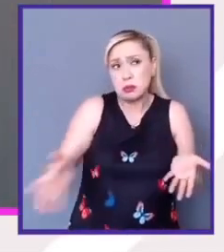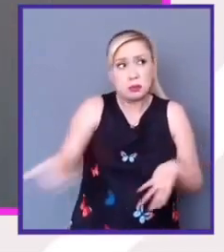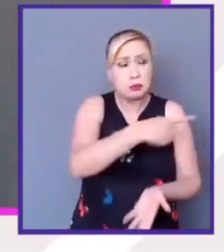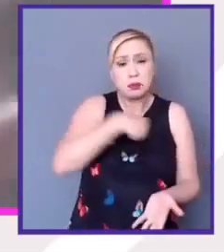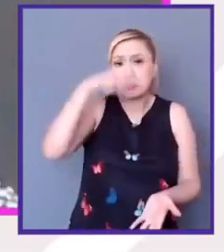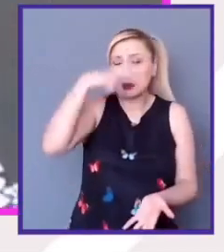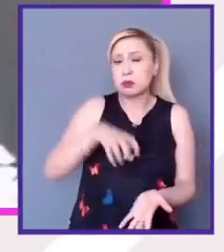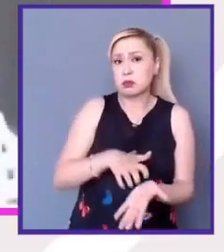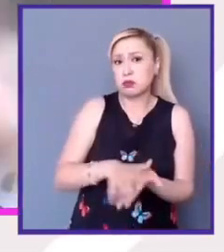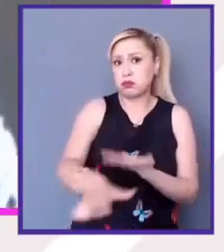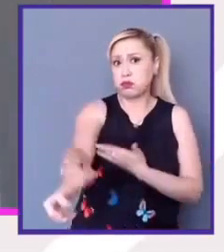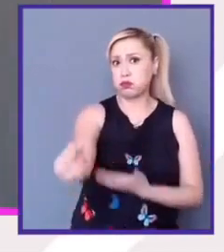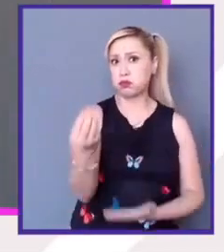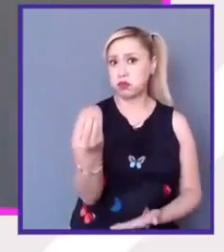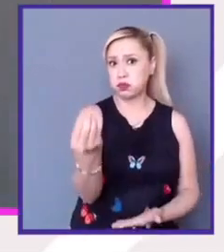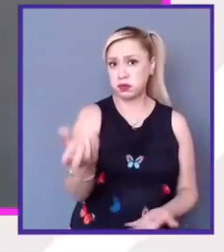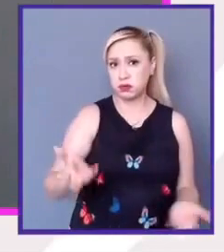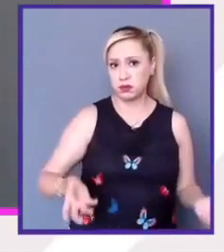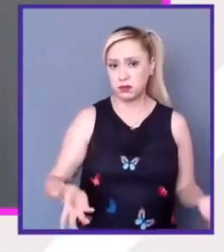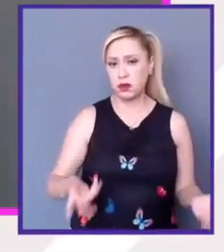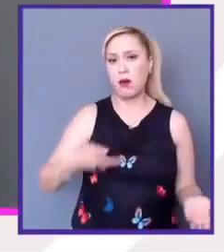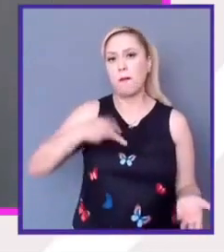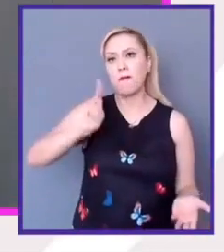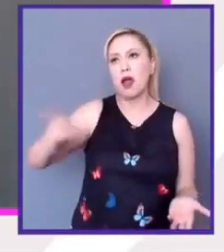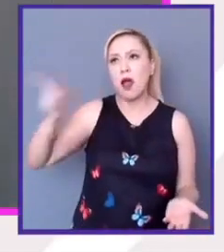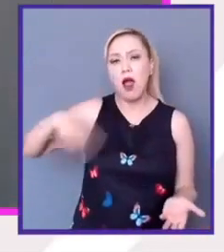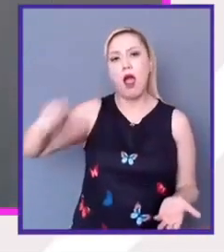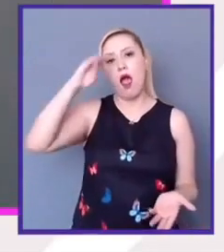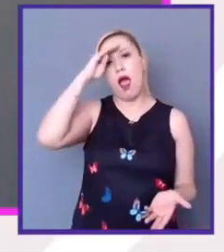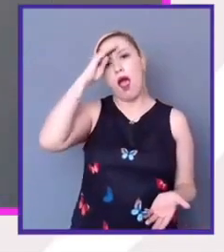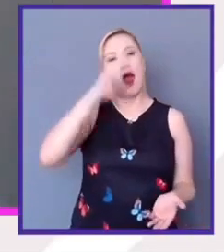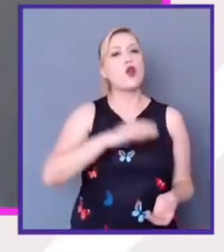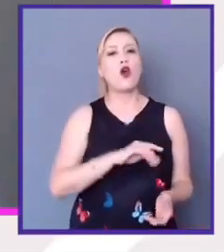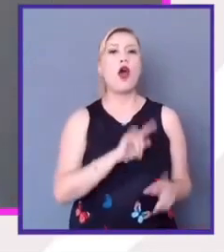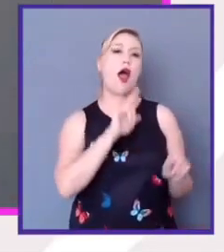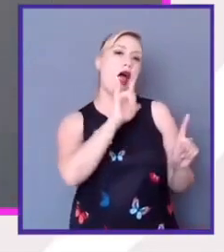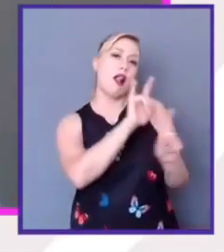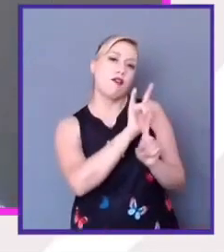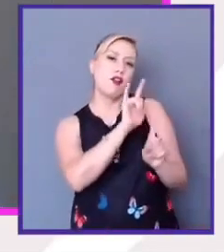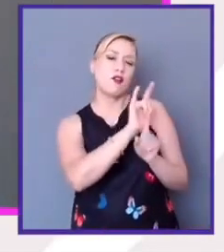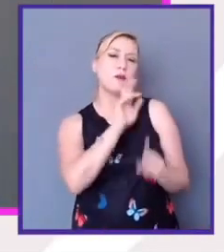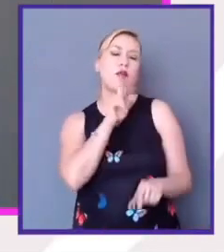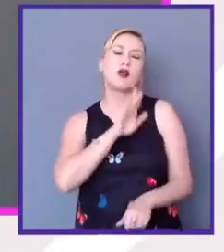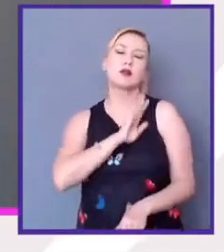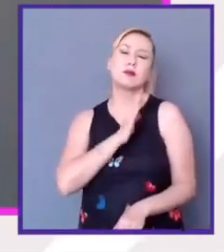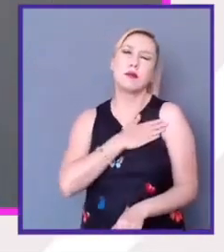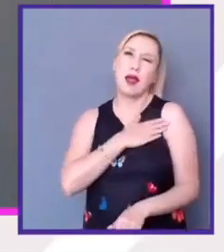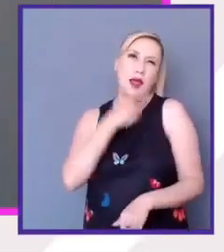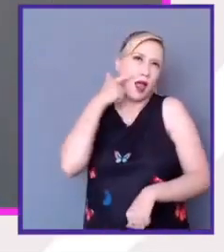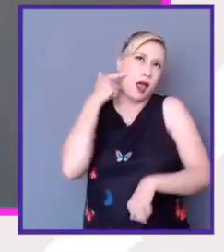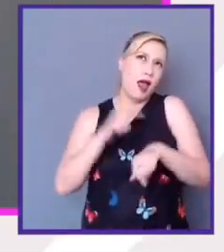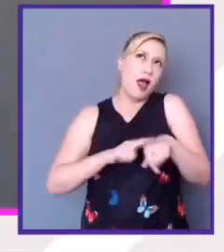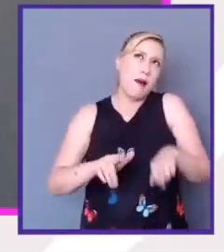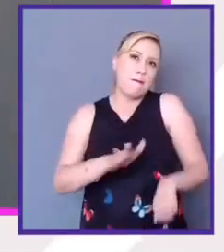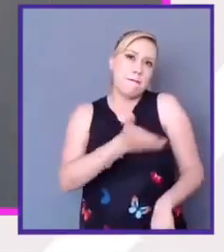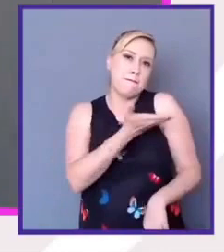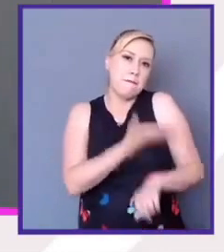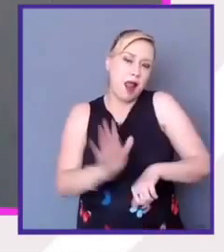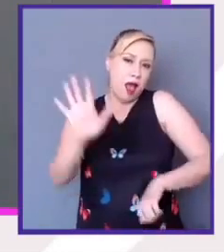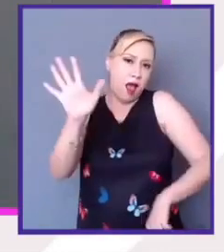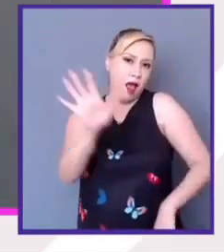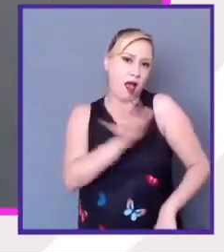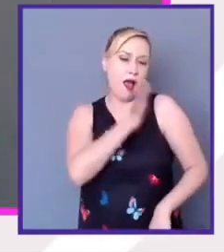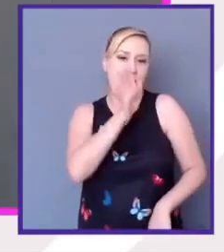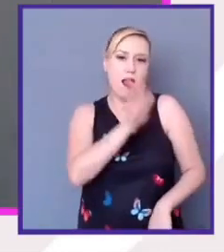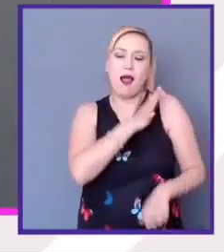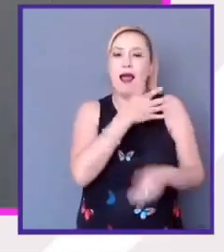lo español que a lo indígena, ¿no? Entonces, justo también por eso creo que es importante que las empresas empiecen a